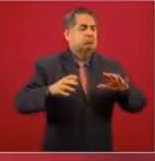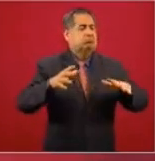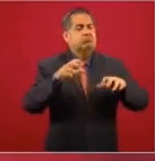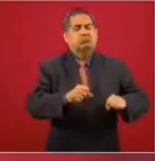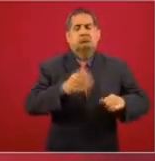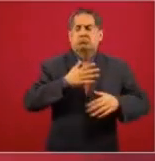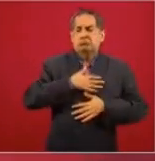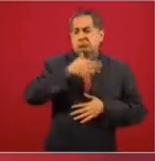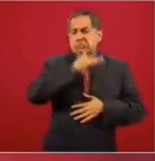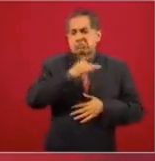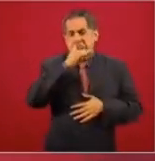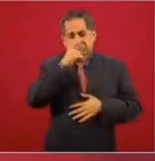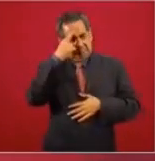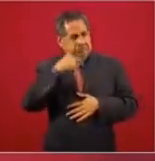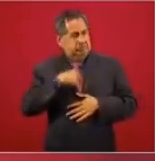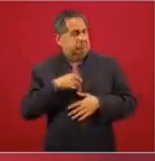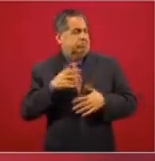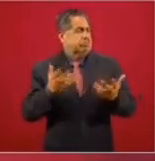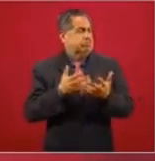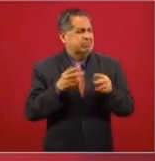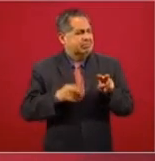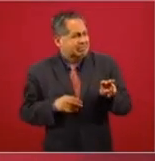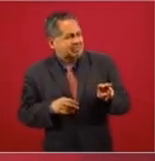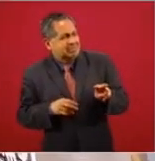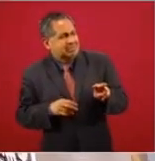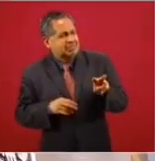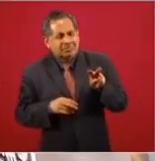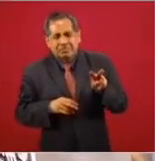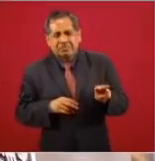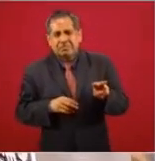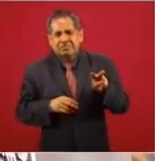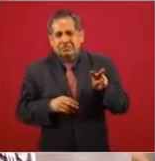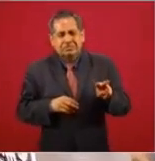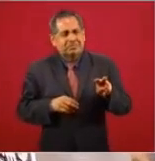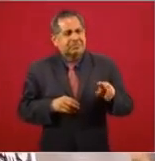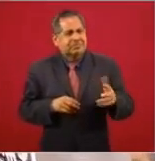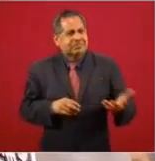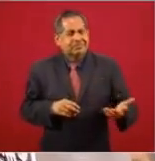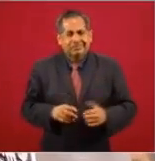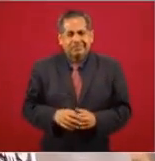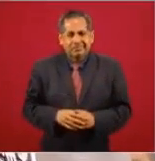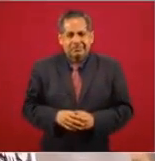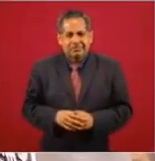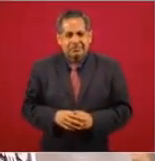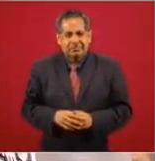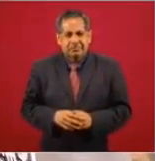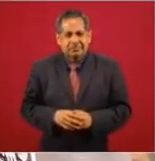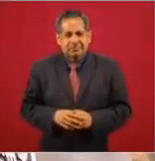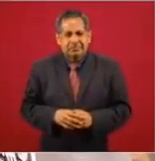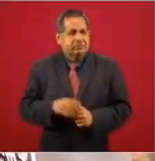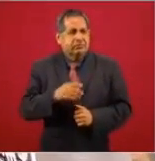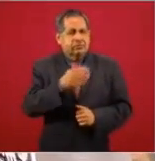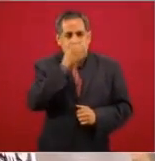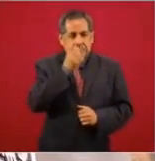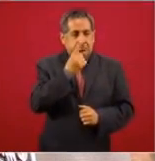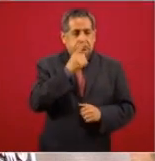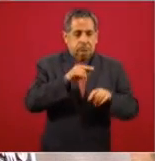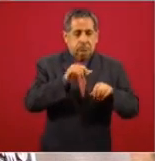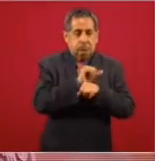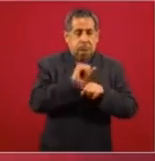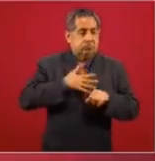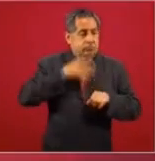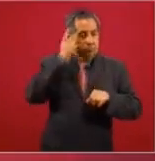toda la calle acaparada con carros, porque no era uno o dos,